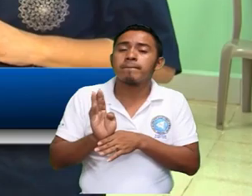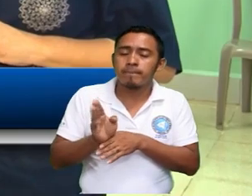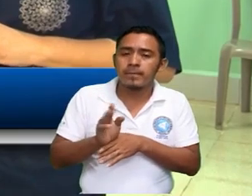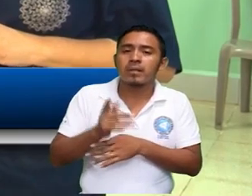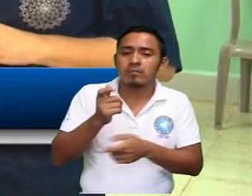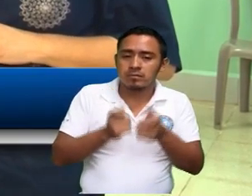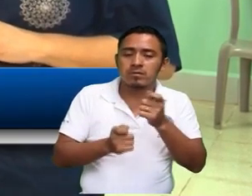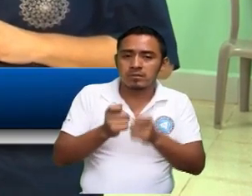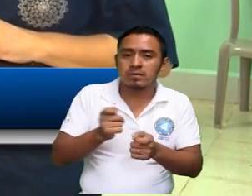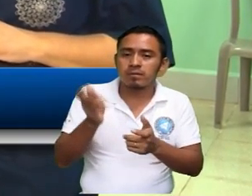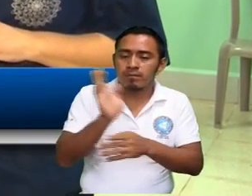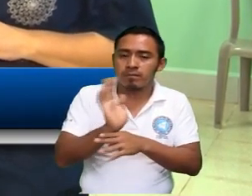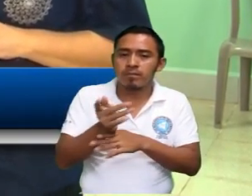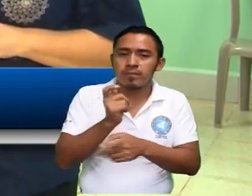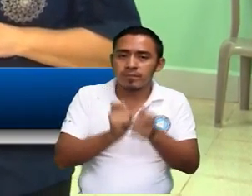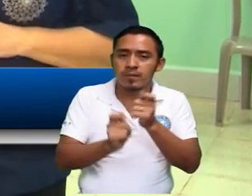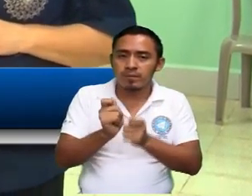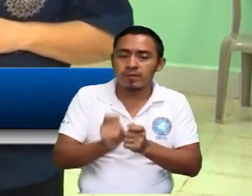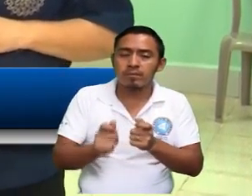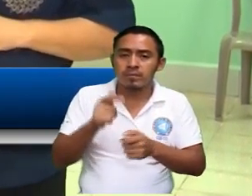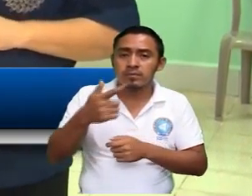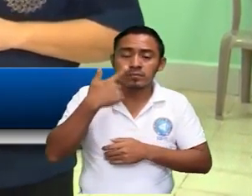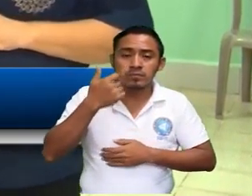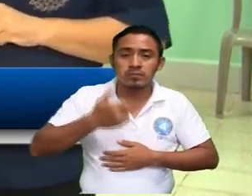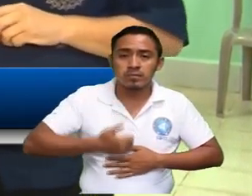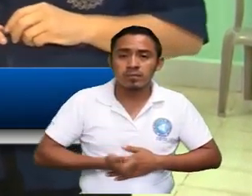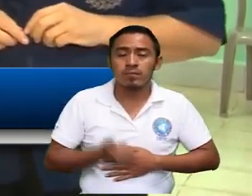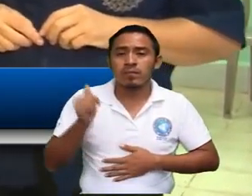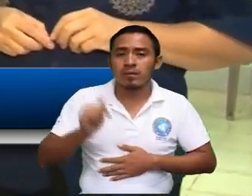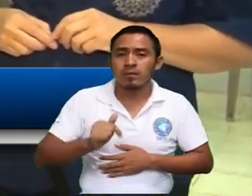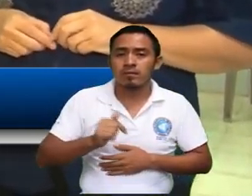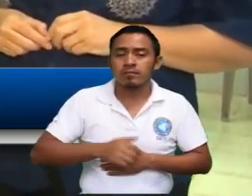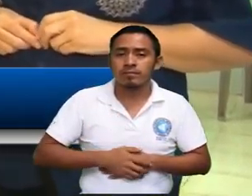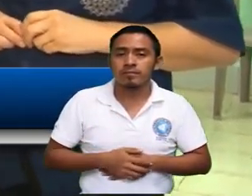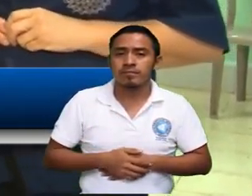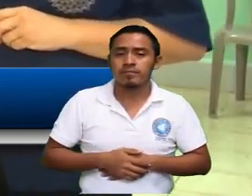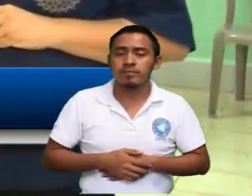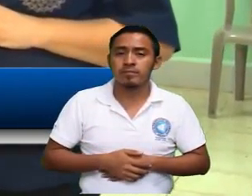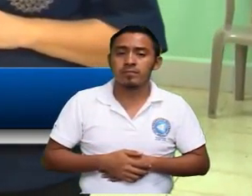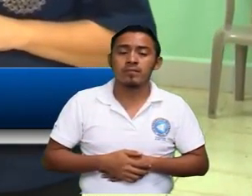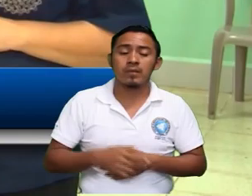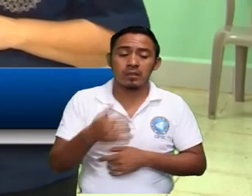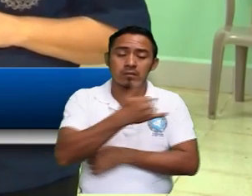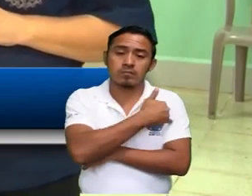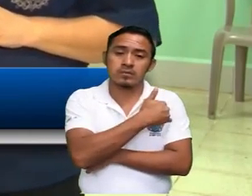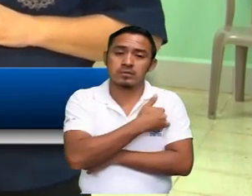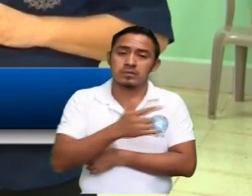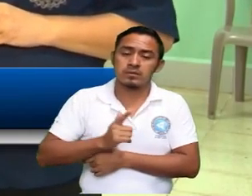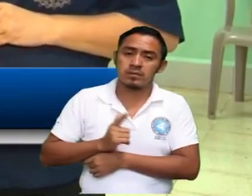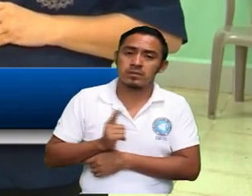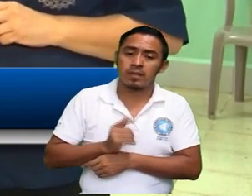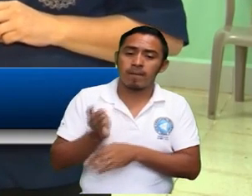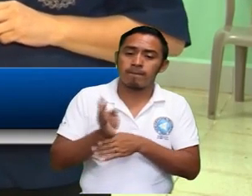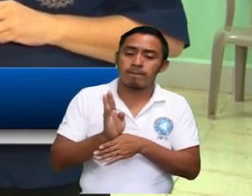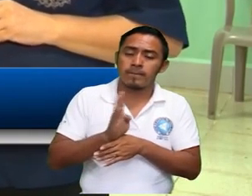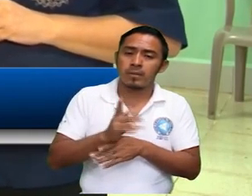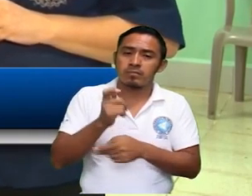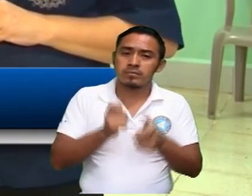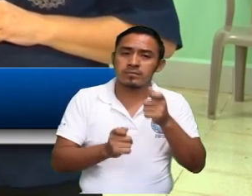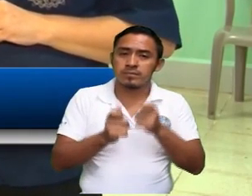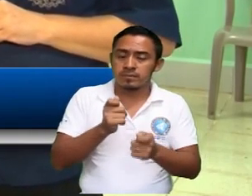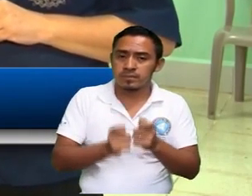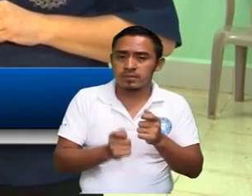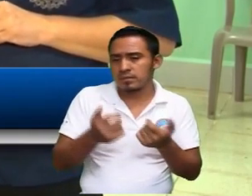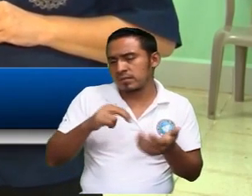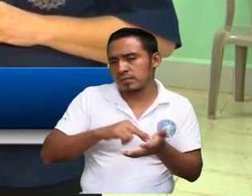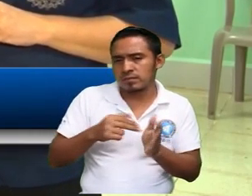leche. Eso es importante porque los amigos conozcan. Este hospital, el hospital tiene un banco de leche. Un banco de leche es un laboratorio de